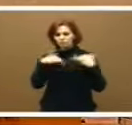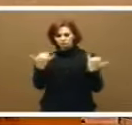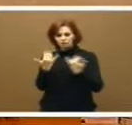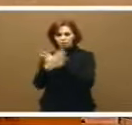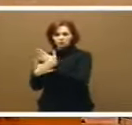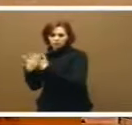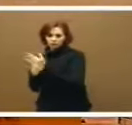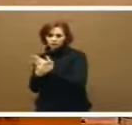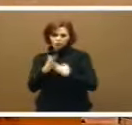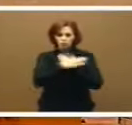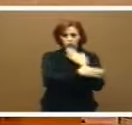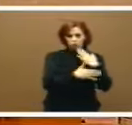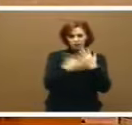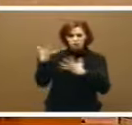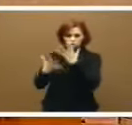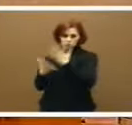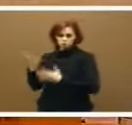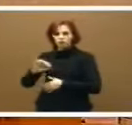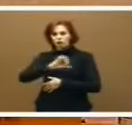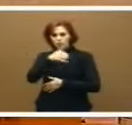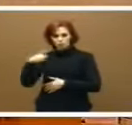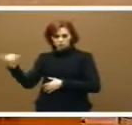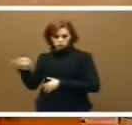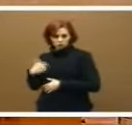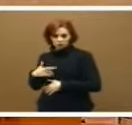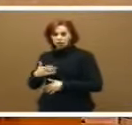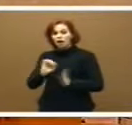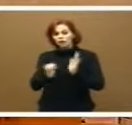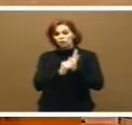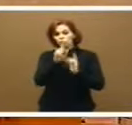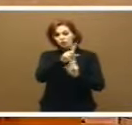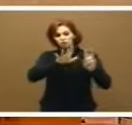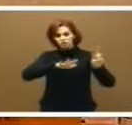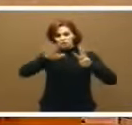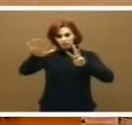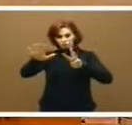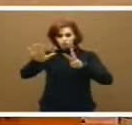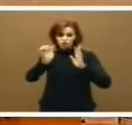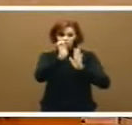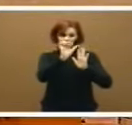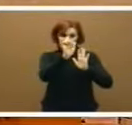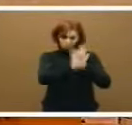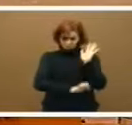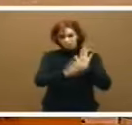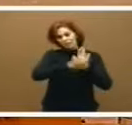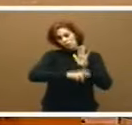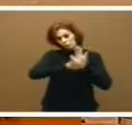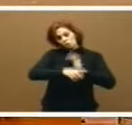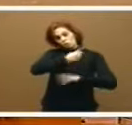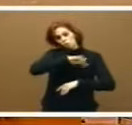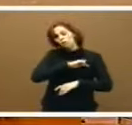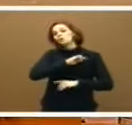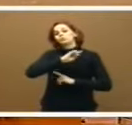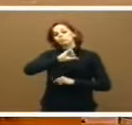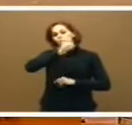Administración de la Comunidad Autónoma de Extremadura. En virtud del artículo 178 del reglamento de esta Cámara legislativa, y dado que